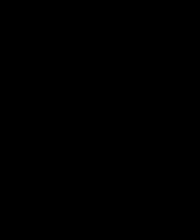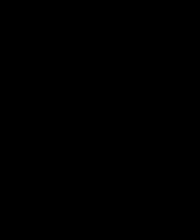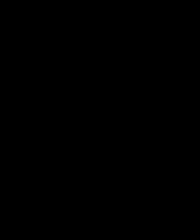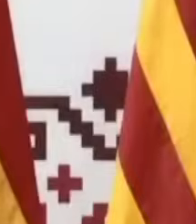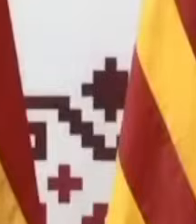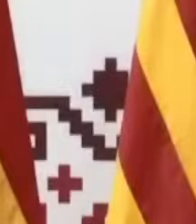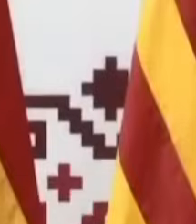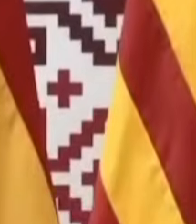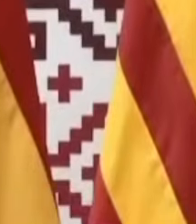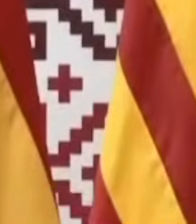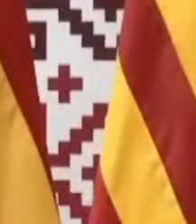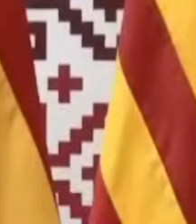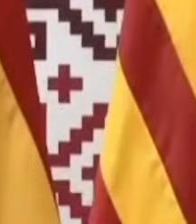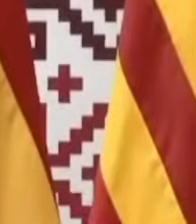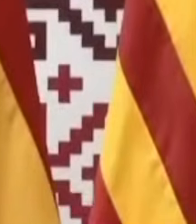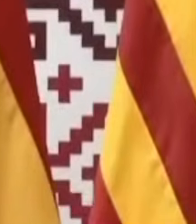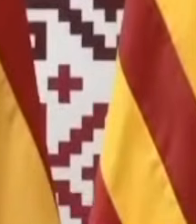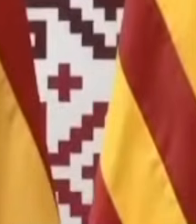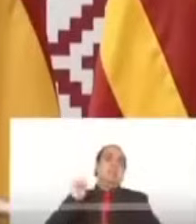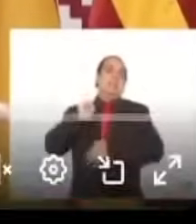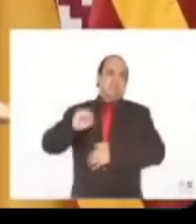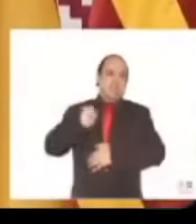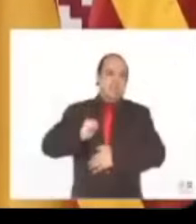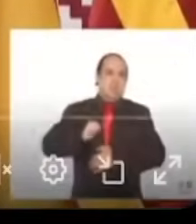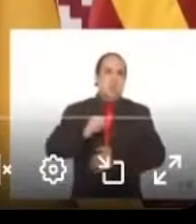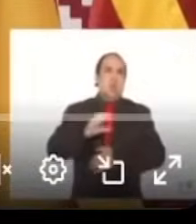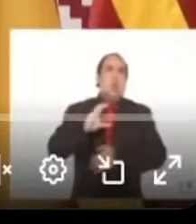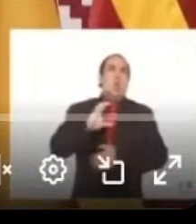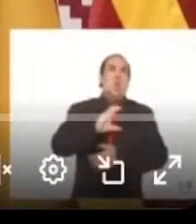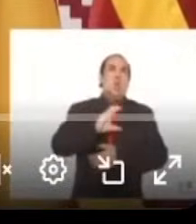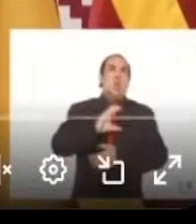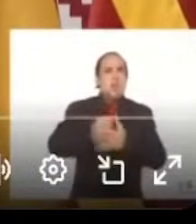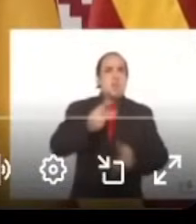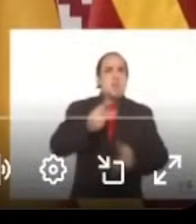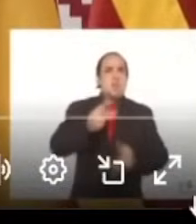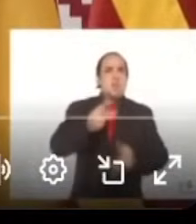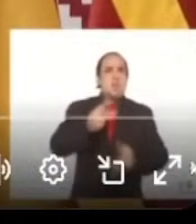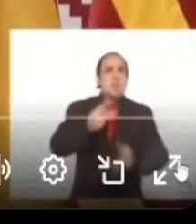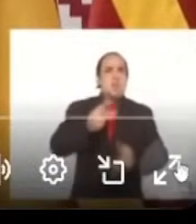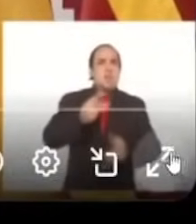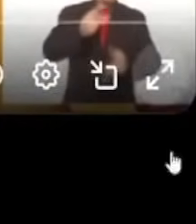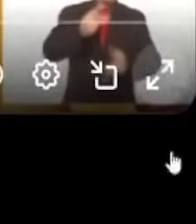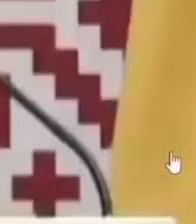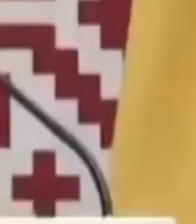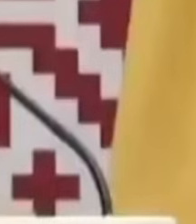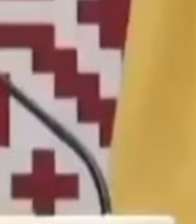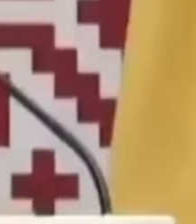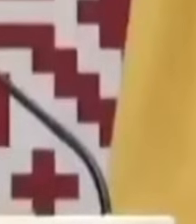Pues en medio de todo esto tenemos lo siguiente. Vamos a escuchar esta disculpa pública que se da